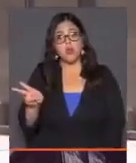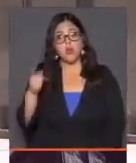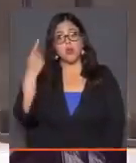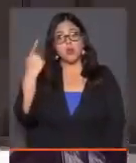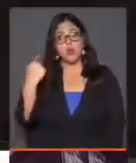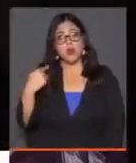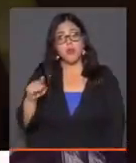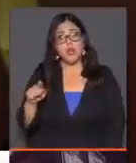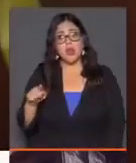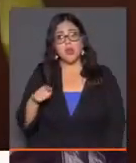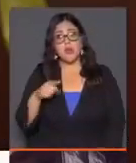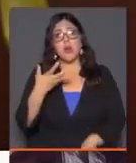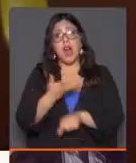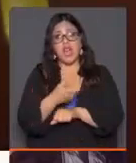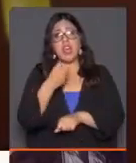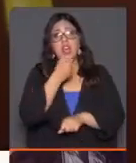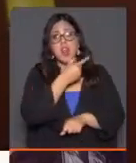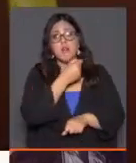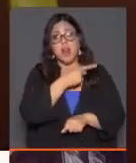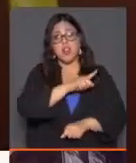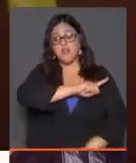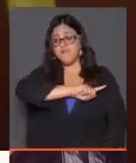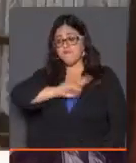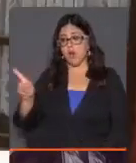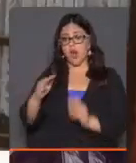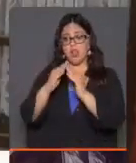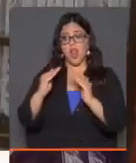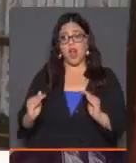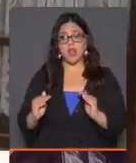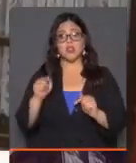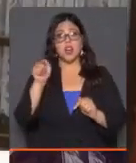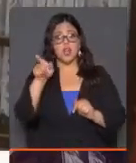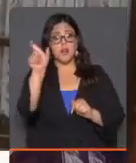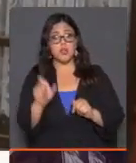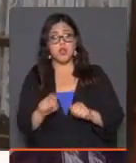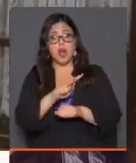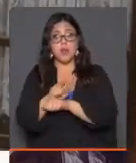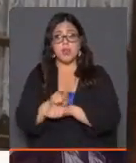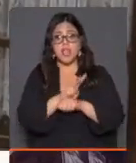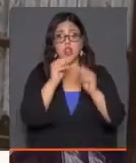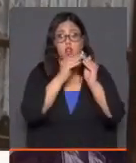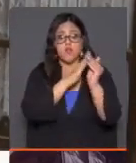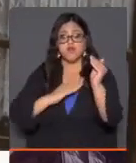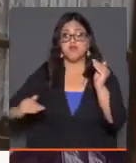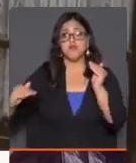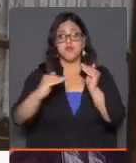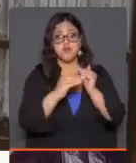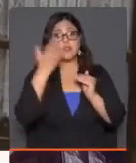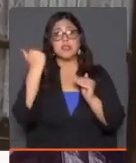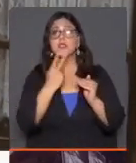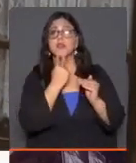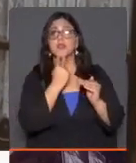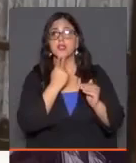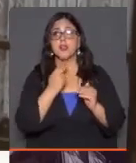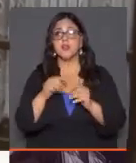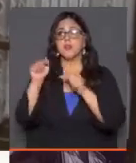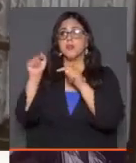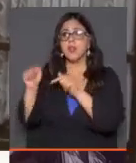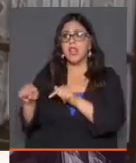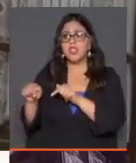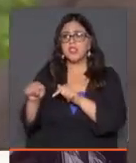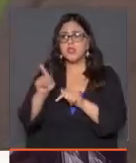una demanda de desalojo. Ahí, el administrador del condominio donde vivía. Quizás porque tiene muchas